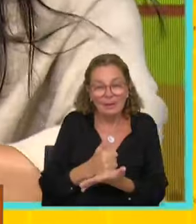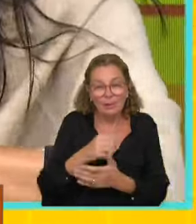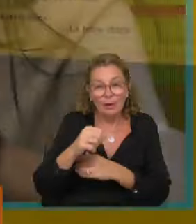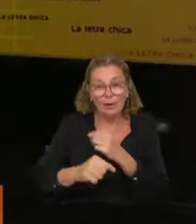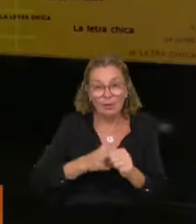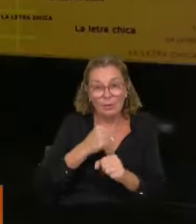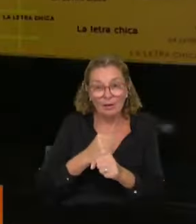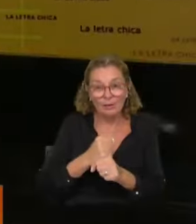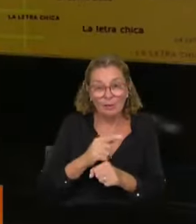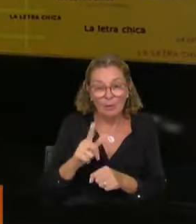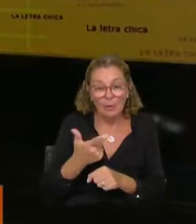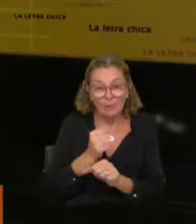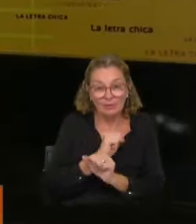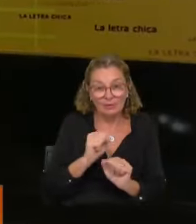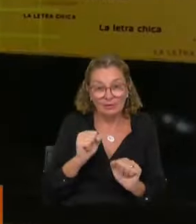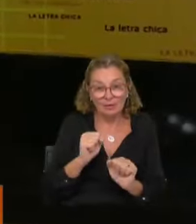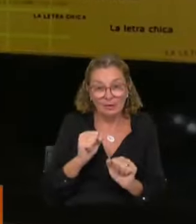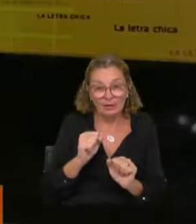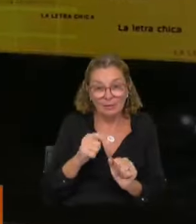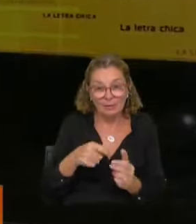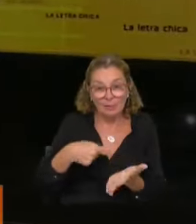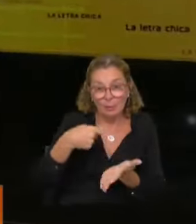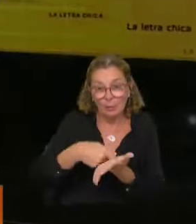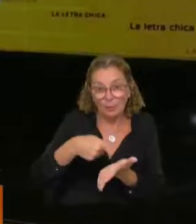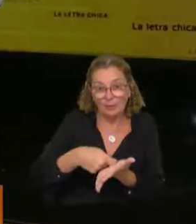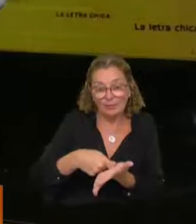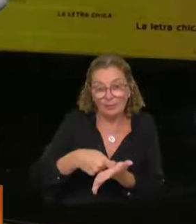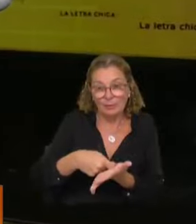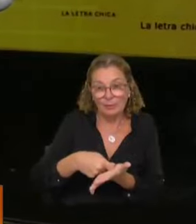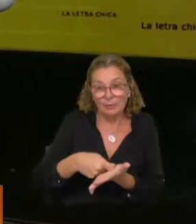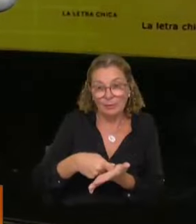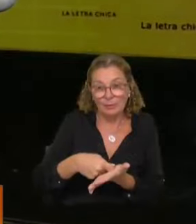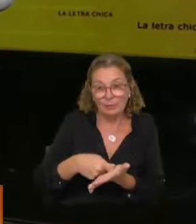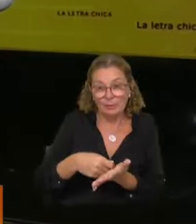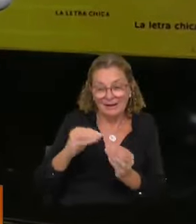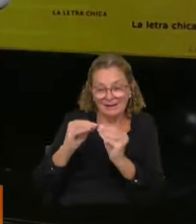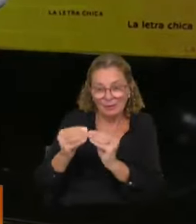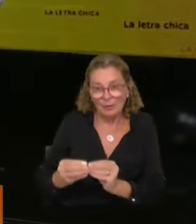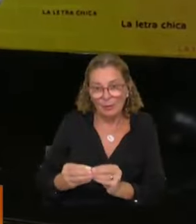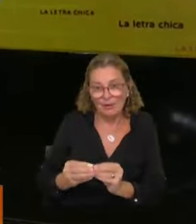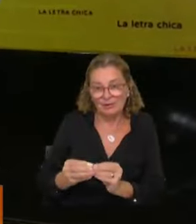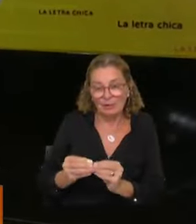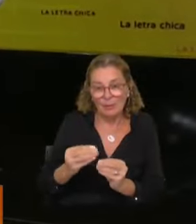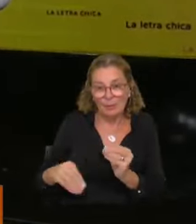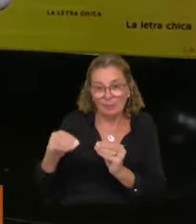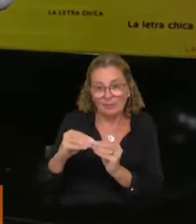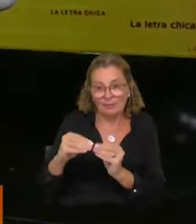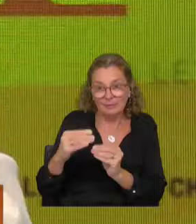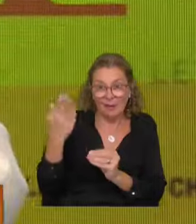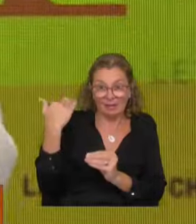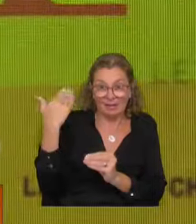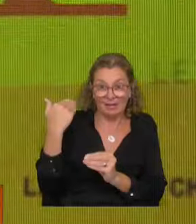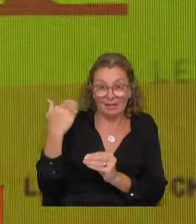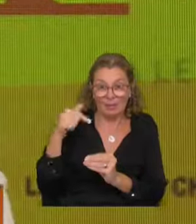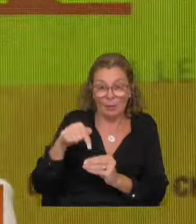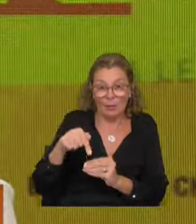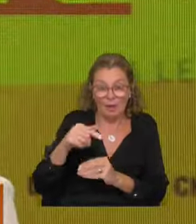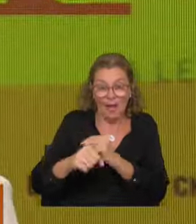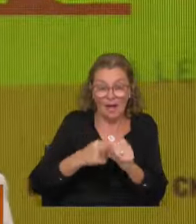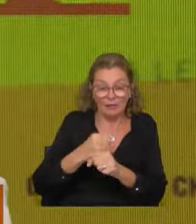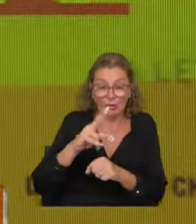donde no hay posibilidad de mayor incremento de presupuesto porque no estamos la rendición de cuenta con incremento presupuestal fue la pasada o sea año